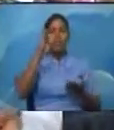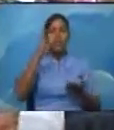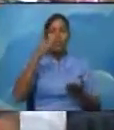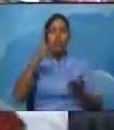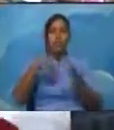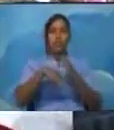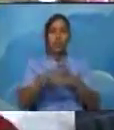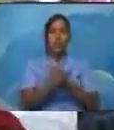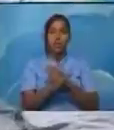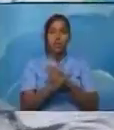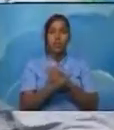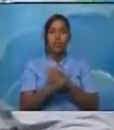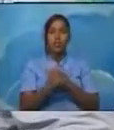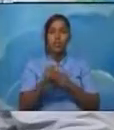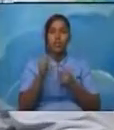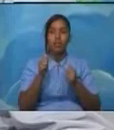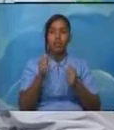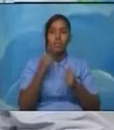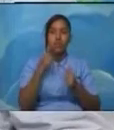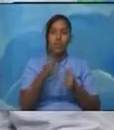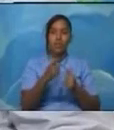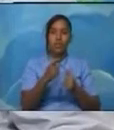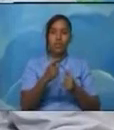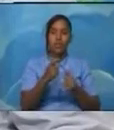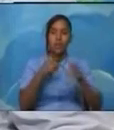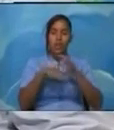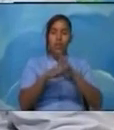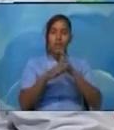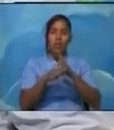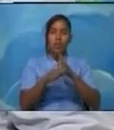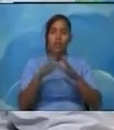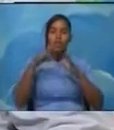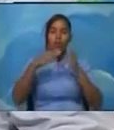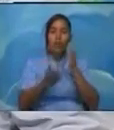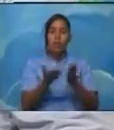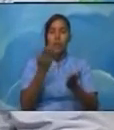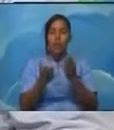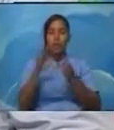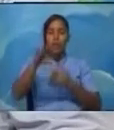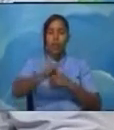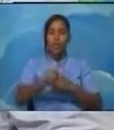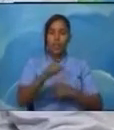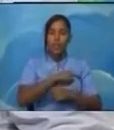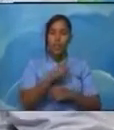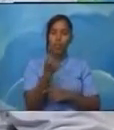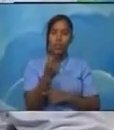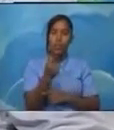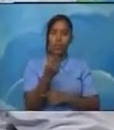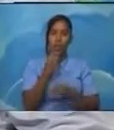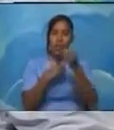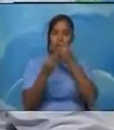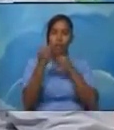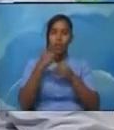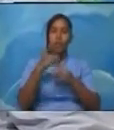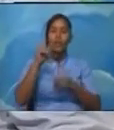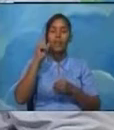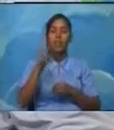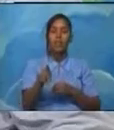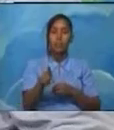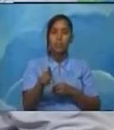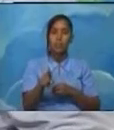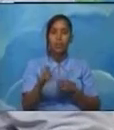Hermano Juan, hermano Juan. Bien, gloria a Dios, seguimos adelante. Compraré de ellos por dinero, alimento, y comeré